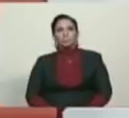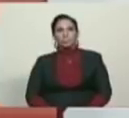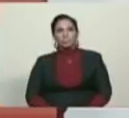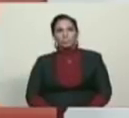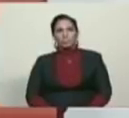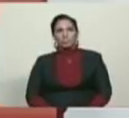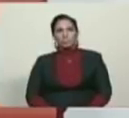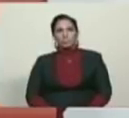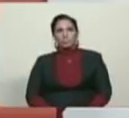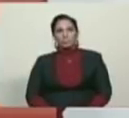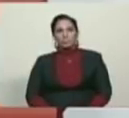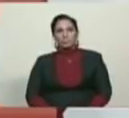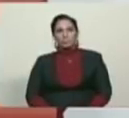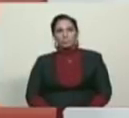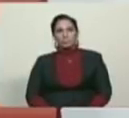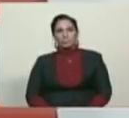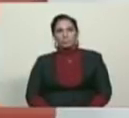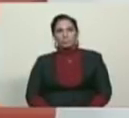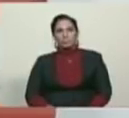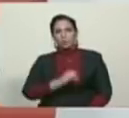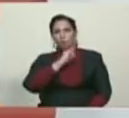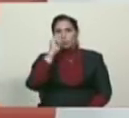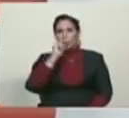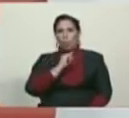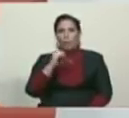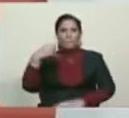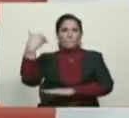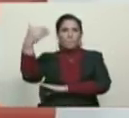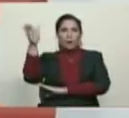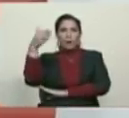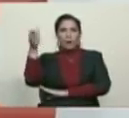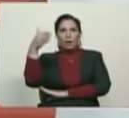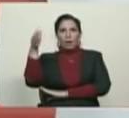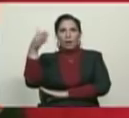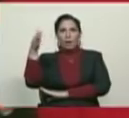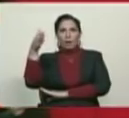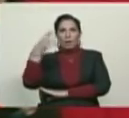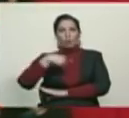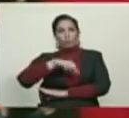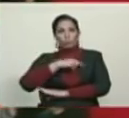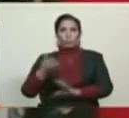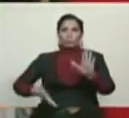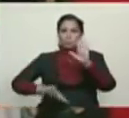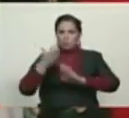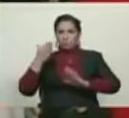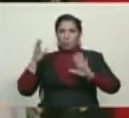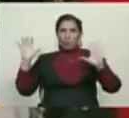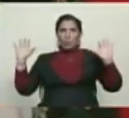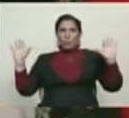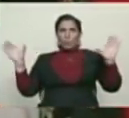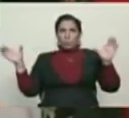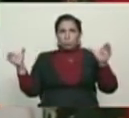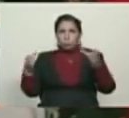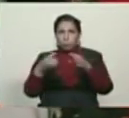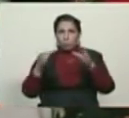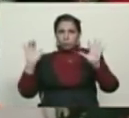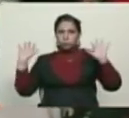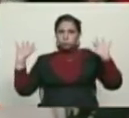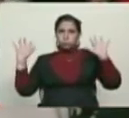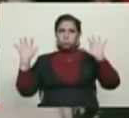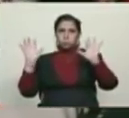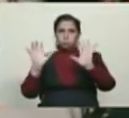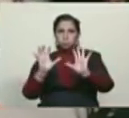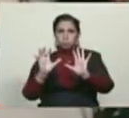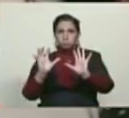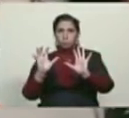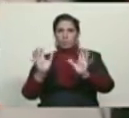la zona de la bandera vamos a salir también y nos vamos a concentrar todos y todas allí